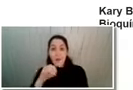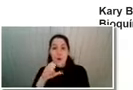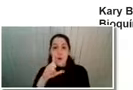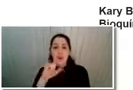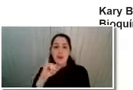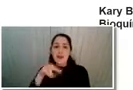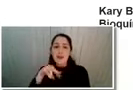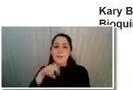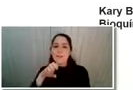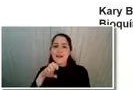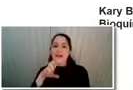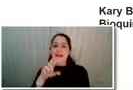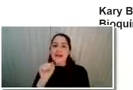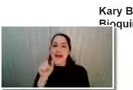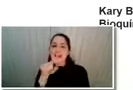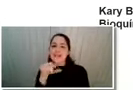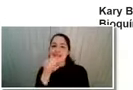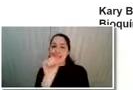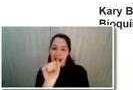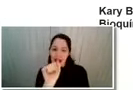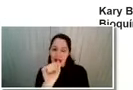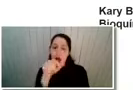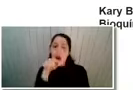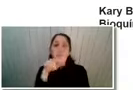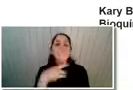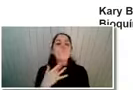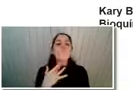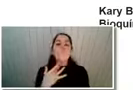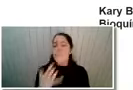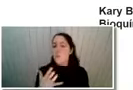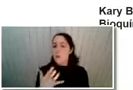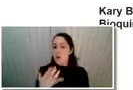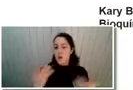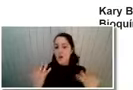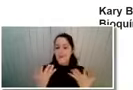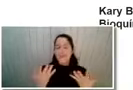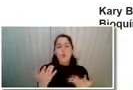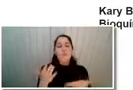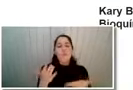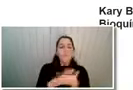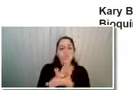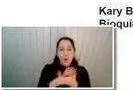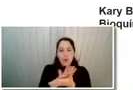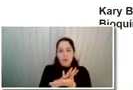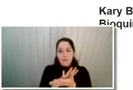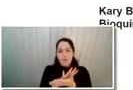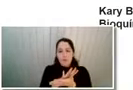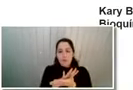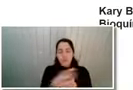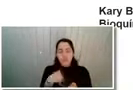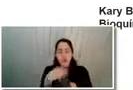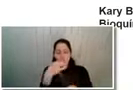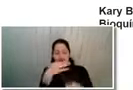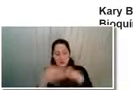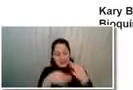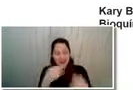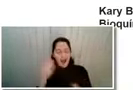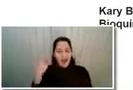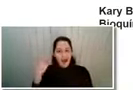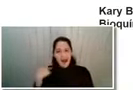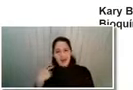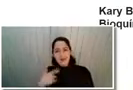material genético se copia muchas veces. Es como que le sacáramos, como decía el otro día en la otra charla Explora que